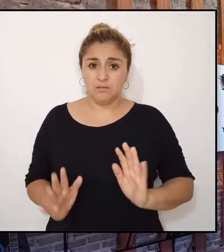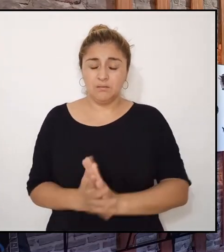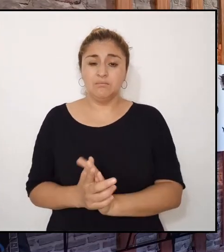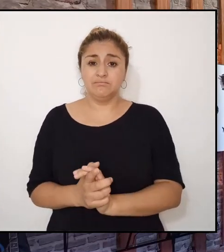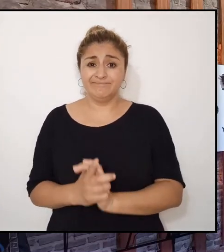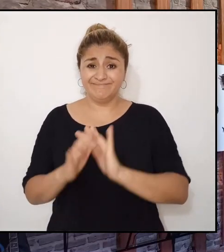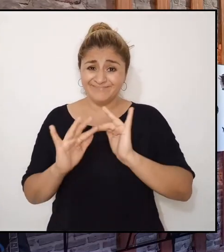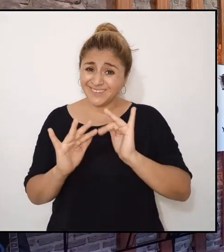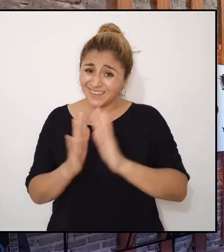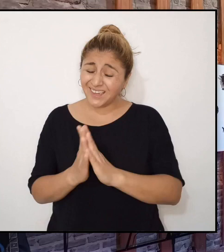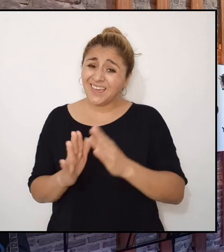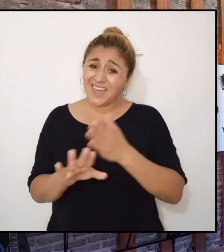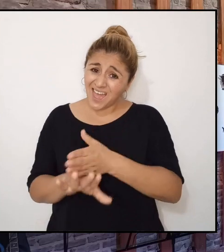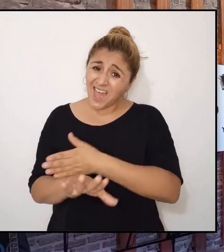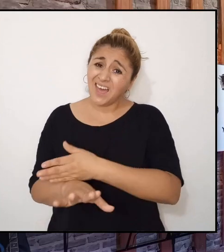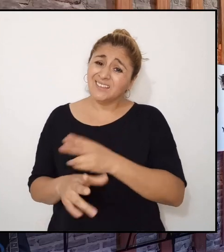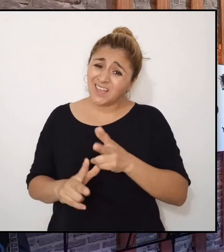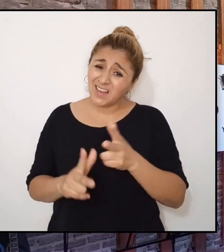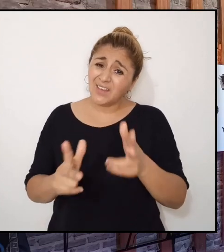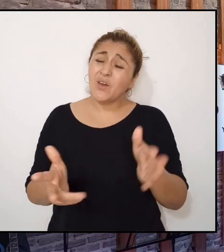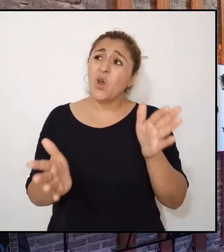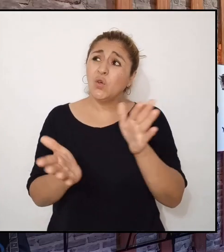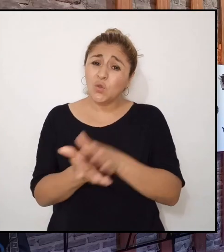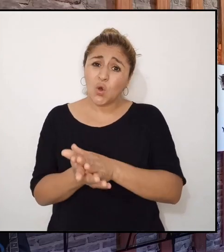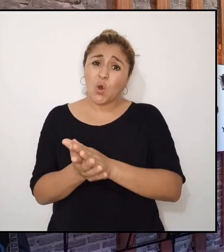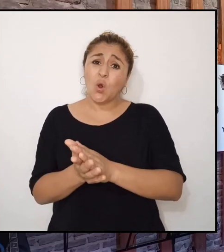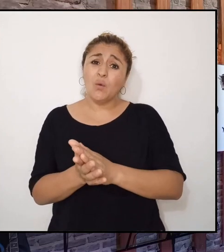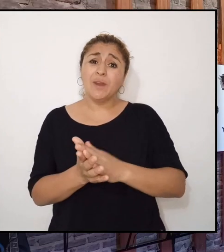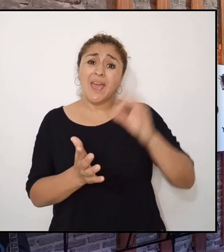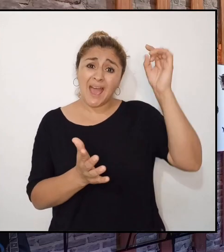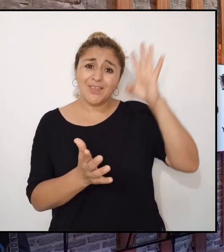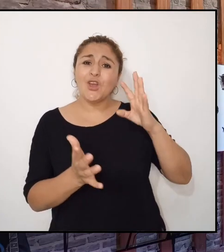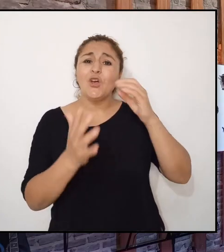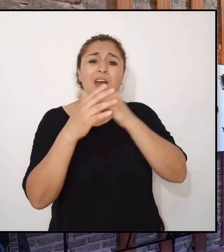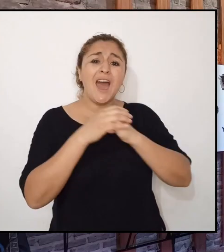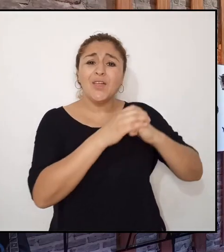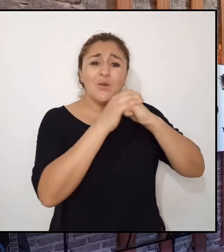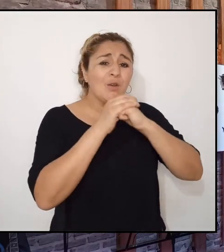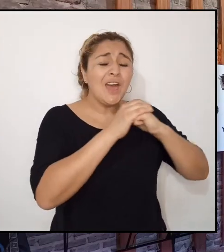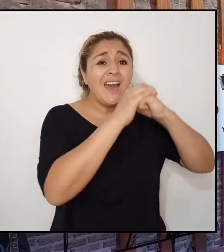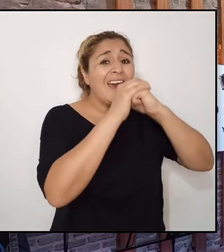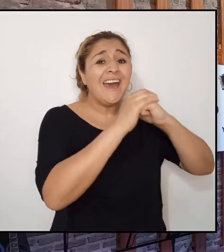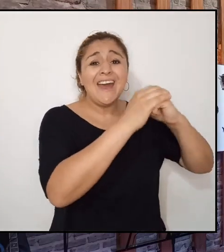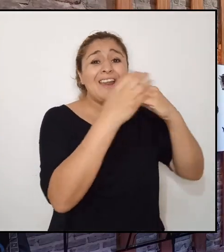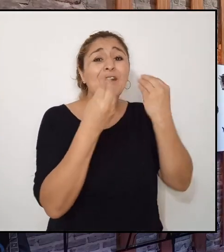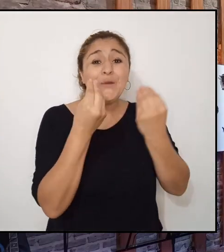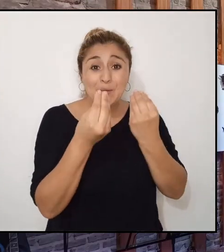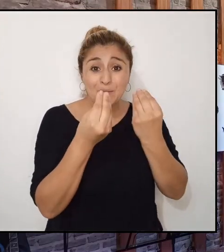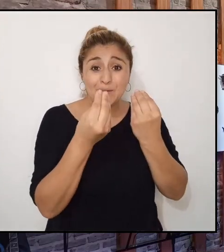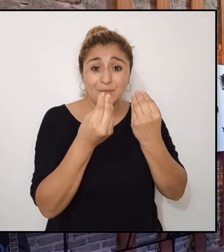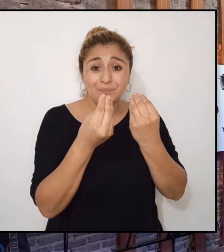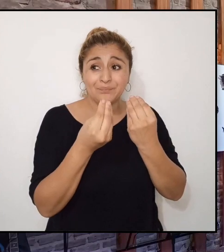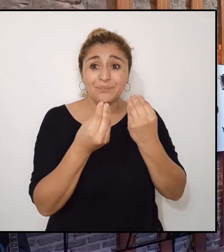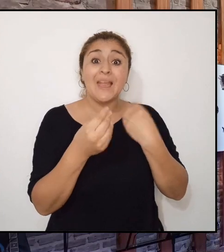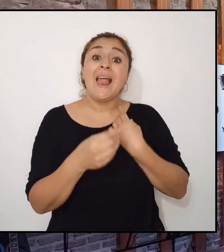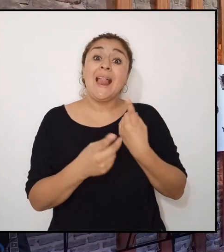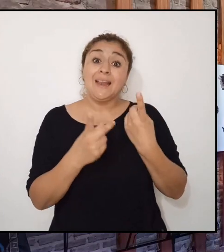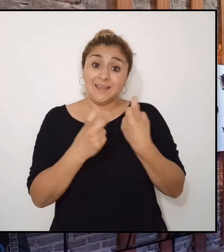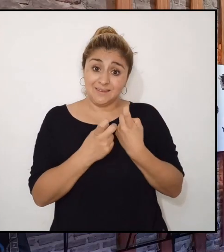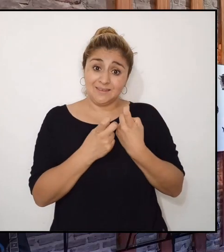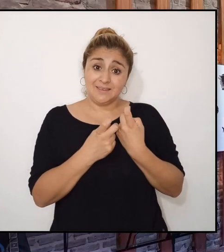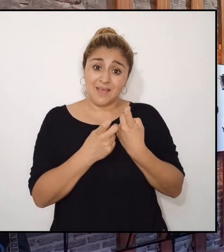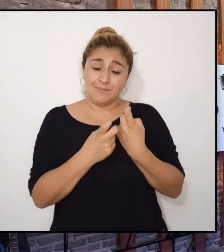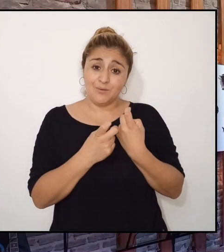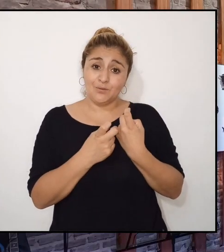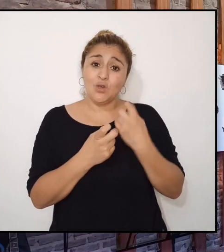adorar a Dios es mucho más que simplemente decir que soy creyente, que soy cristiano, ¿verdad? Yo lo